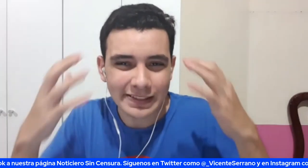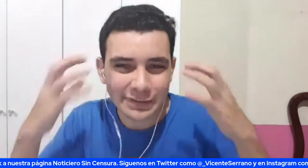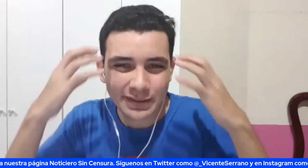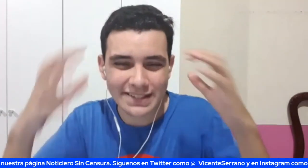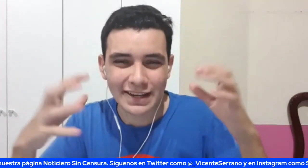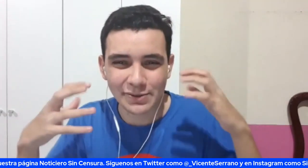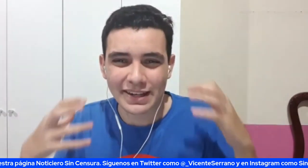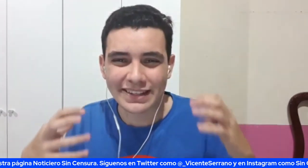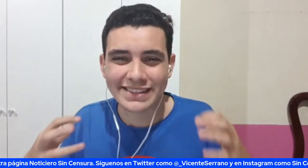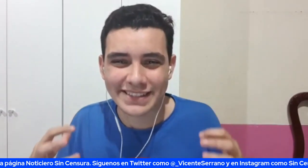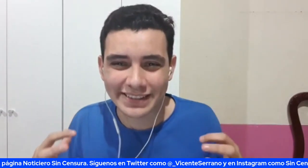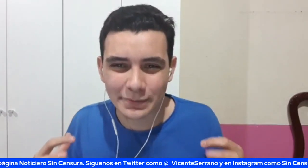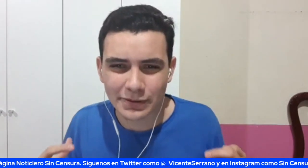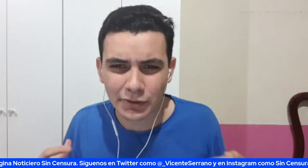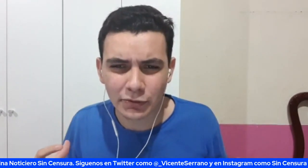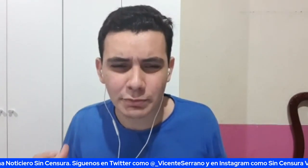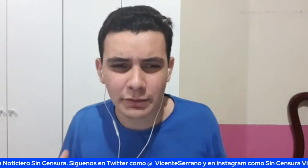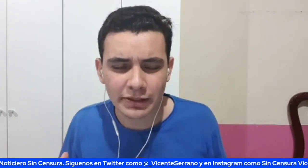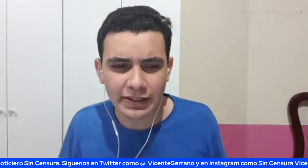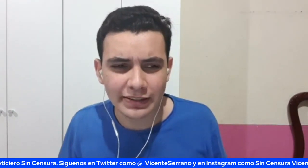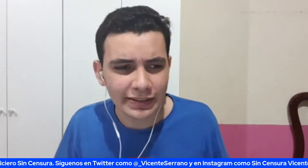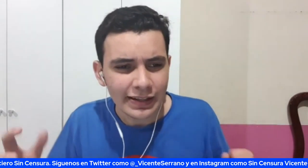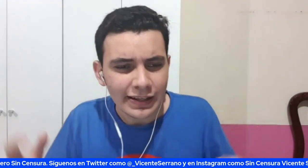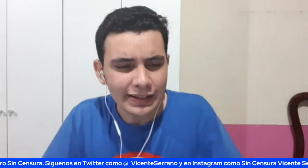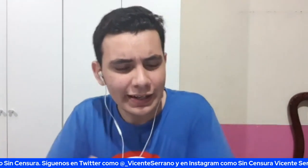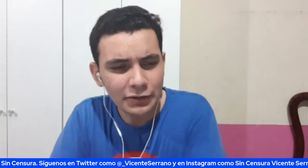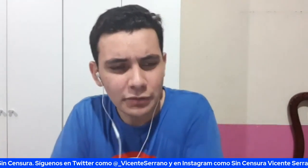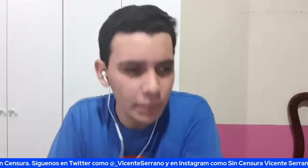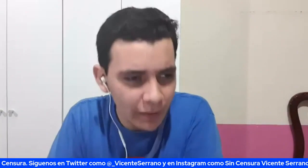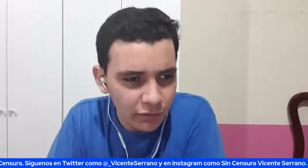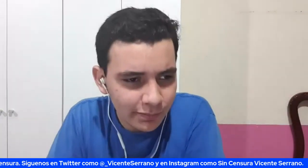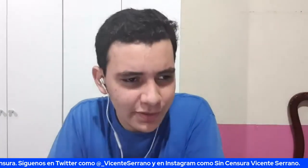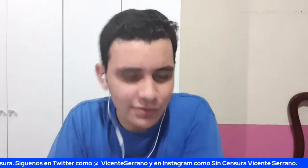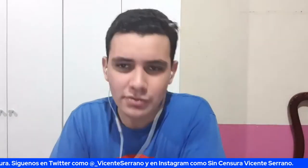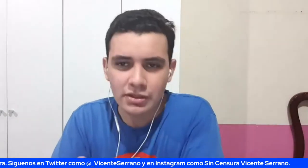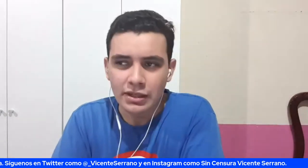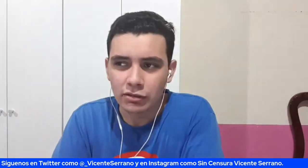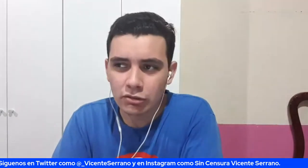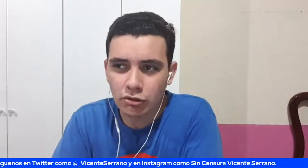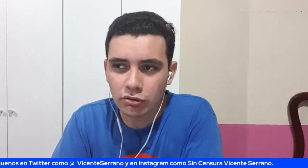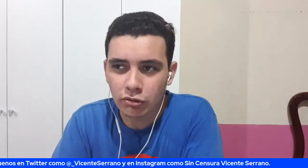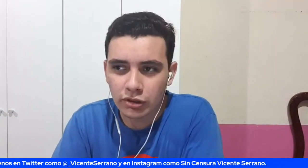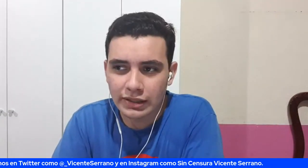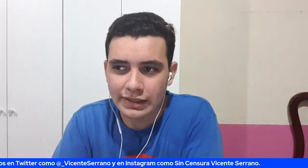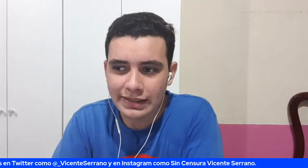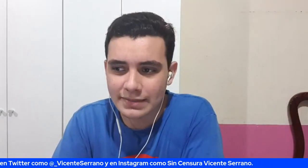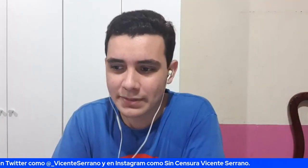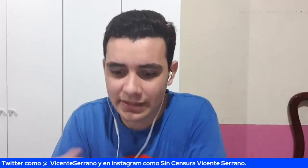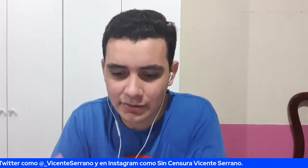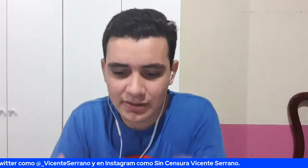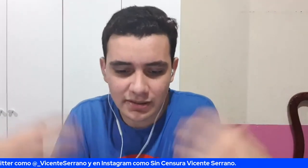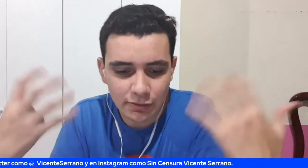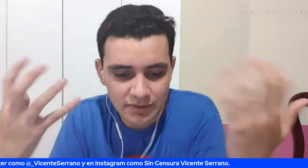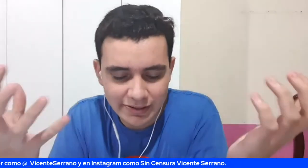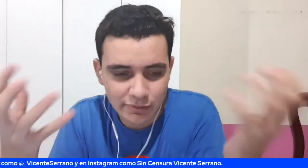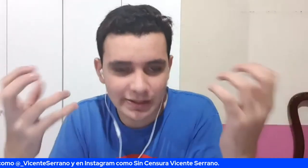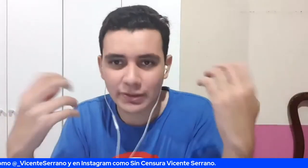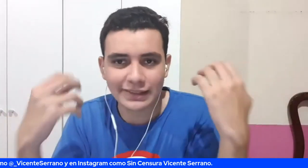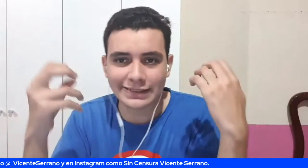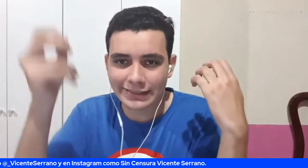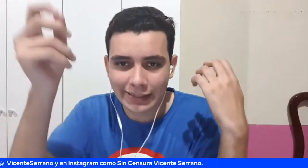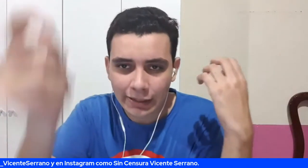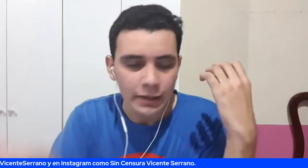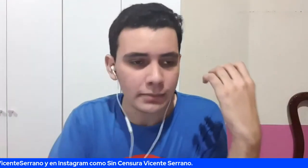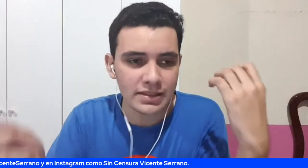en pleno debate, pues, de la miscelánea fiscal 2022. Así es, Vicente,